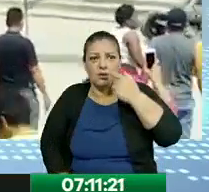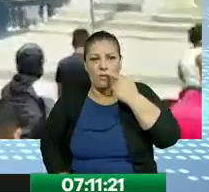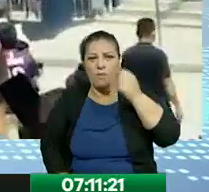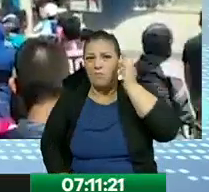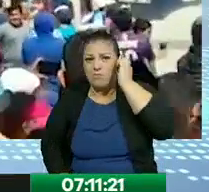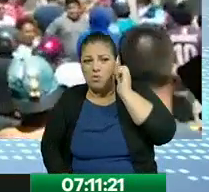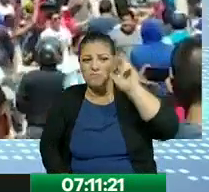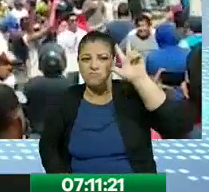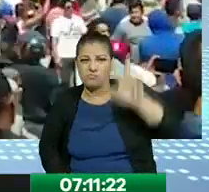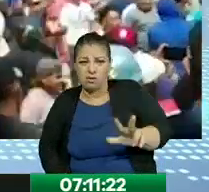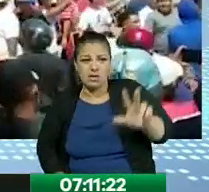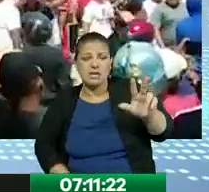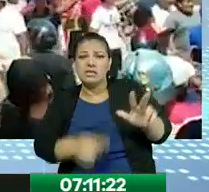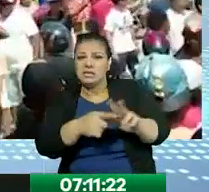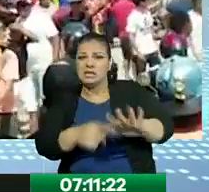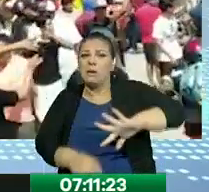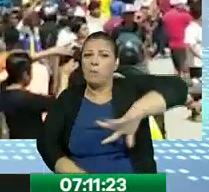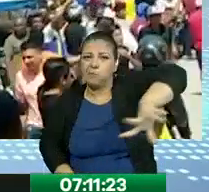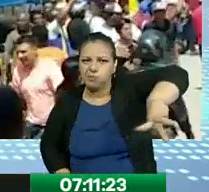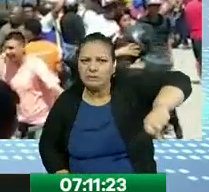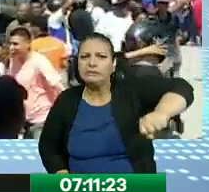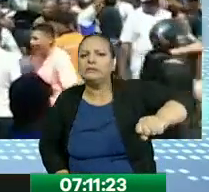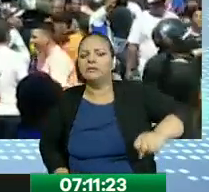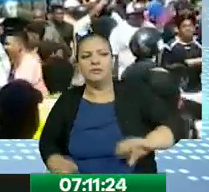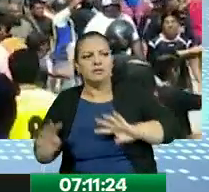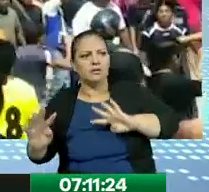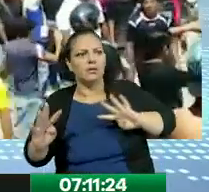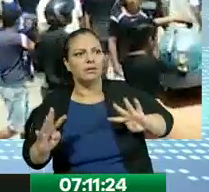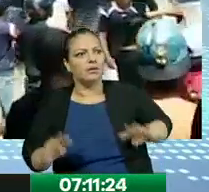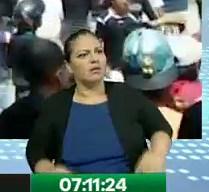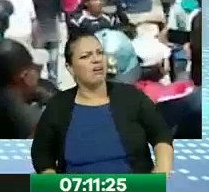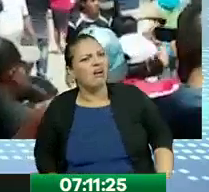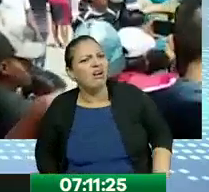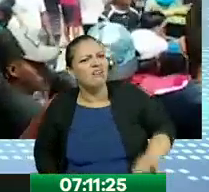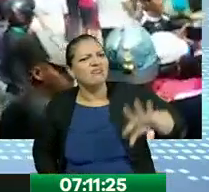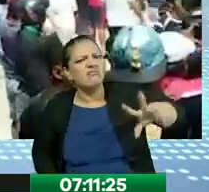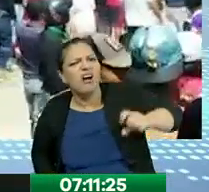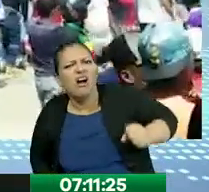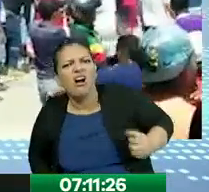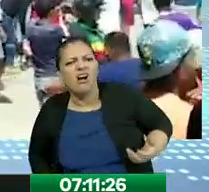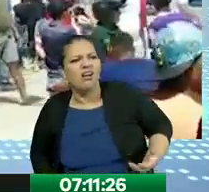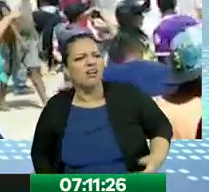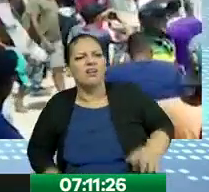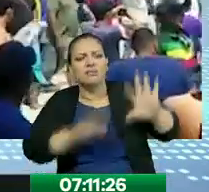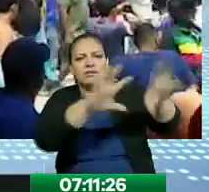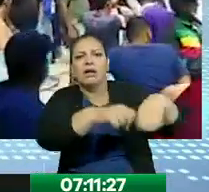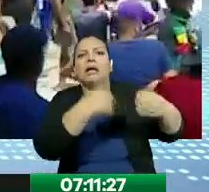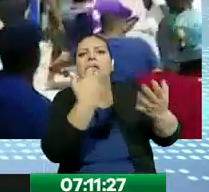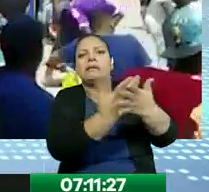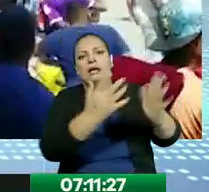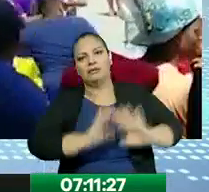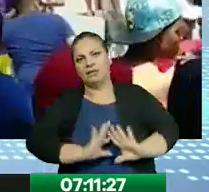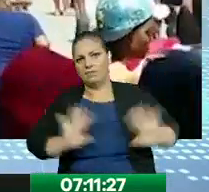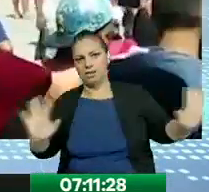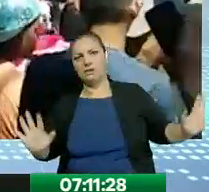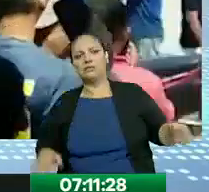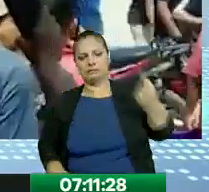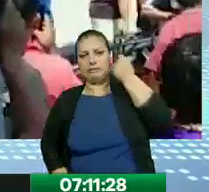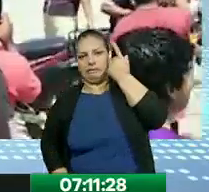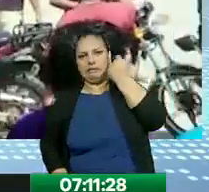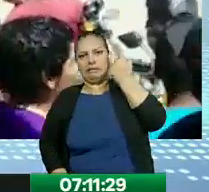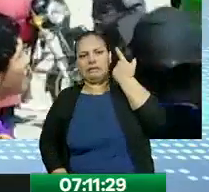lugar, Dios no quiera, vaya a presentarse una situación. Ah, no, este acá. Ah, no, ese de ahí es violador. Ah, y va la turba,